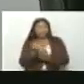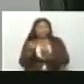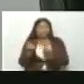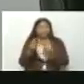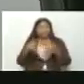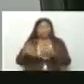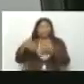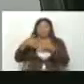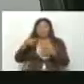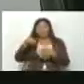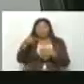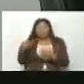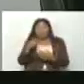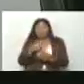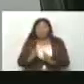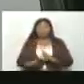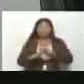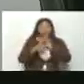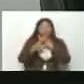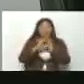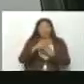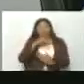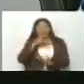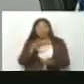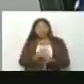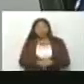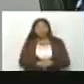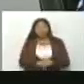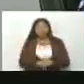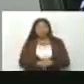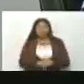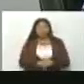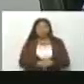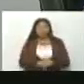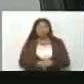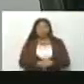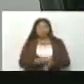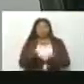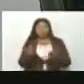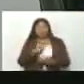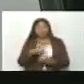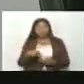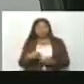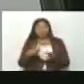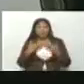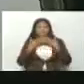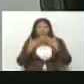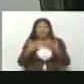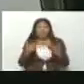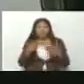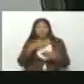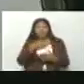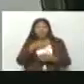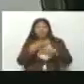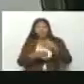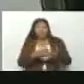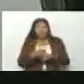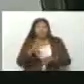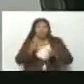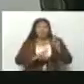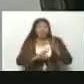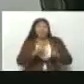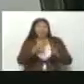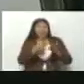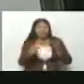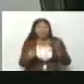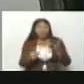transnacionales norteamericanas que nos tienen bloqueado y no nos dan la permisología para comprar lo que tiene que ver con los repuestos